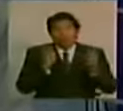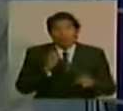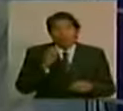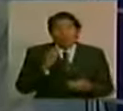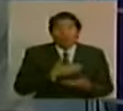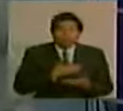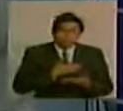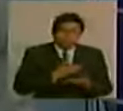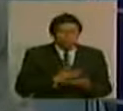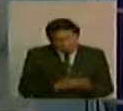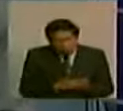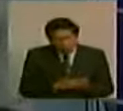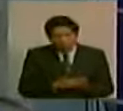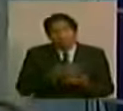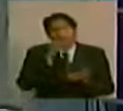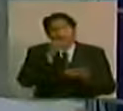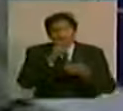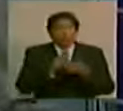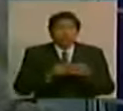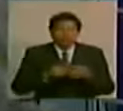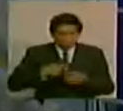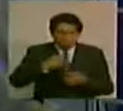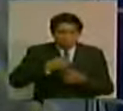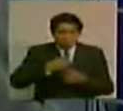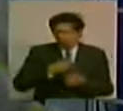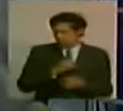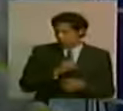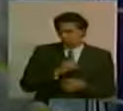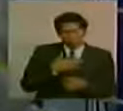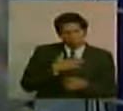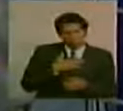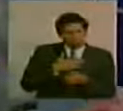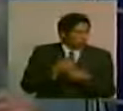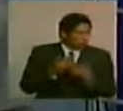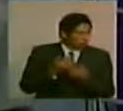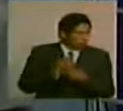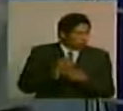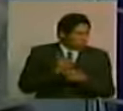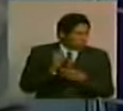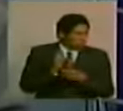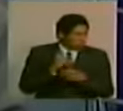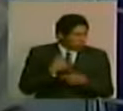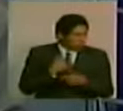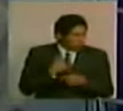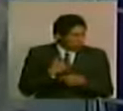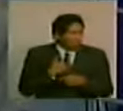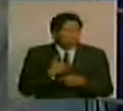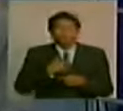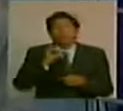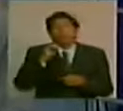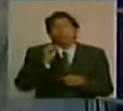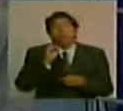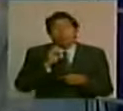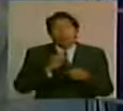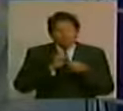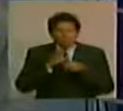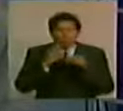solidario. Usted seguramente que es aportante dice, ¿y esto en qué y cómo me afecta? José Luis Toro con el